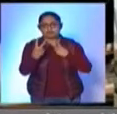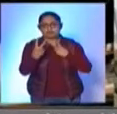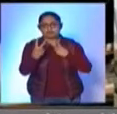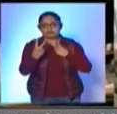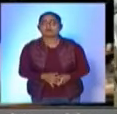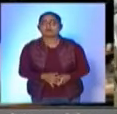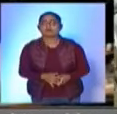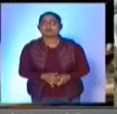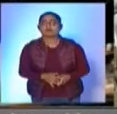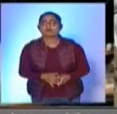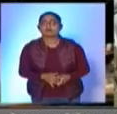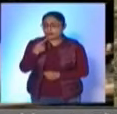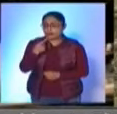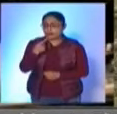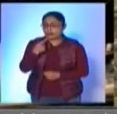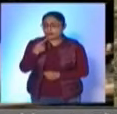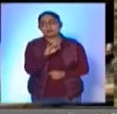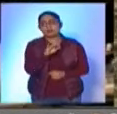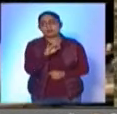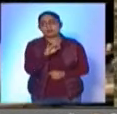una denuncia de ello,